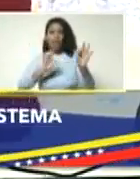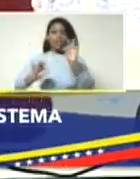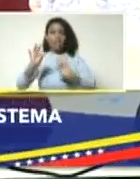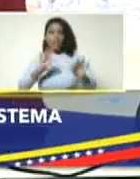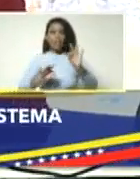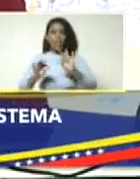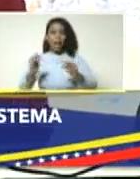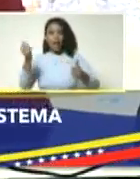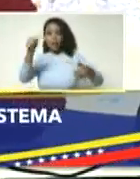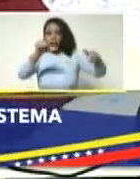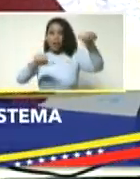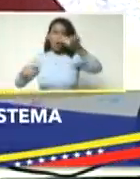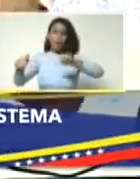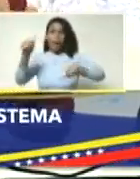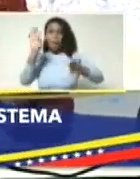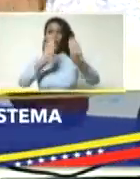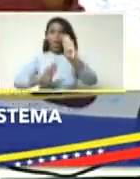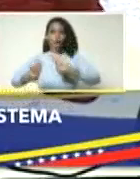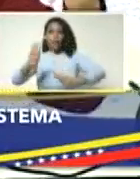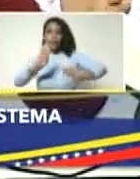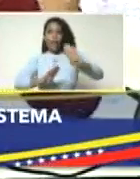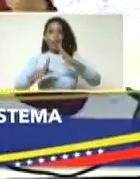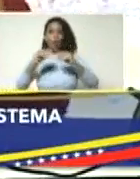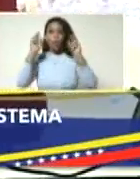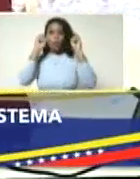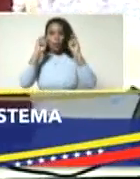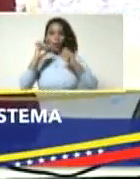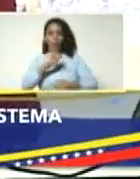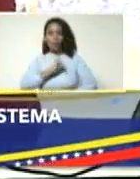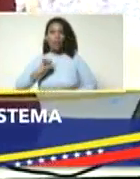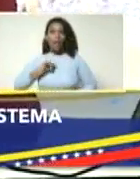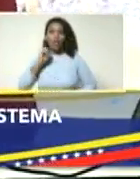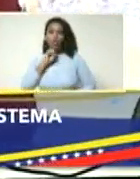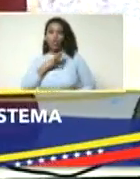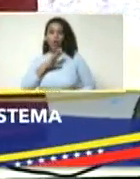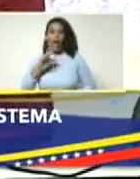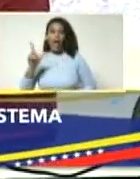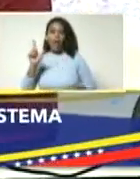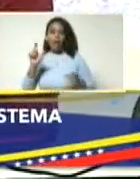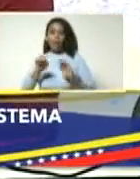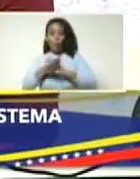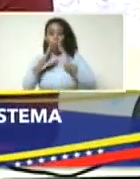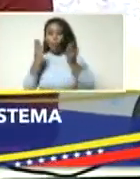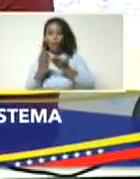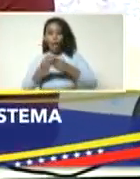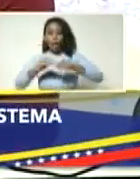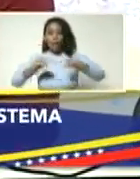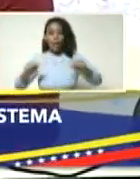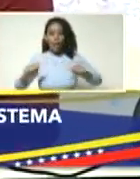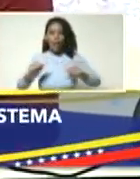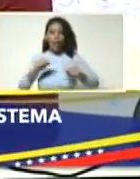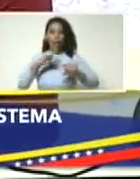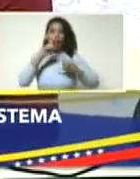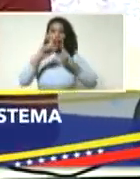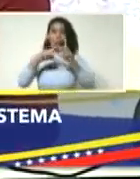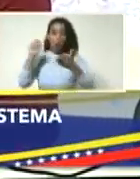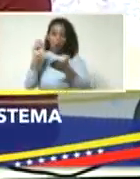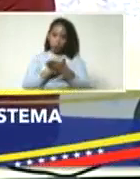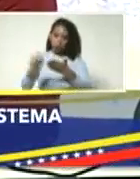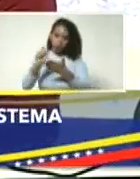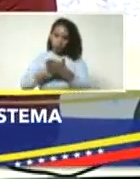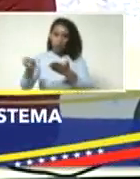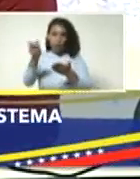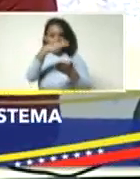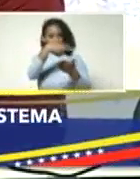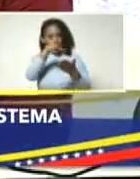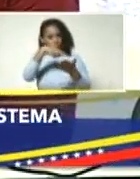la biología. Todo el tema de la identidad, la historia, la geografía. Todo el tema de la literatura, la lengua, la lectura,